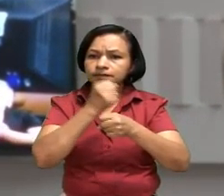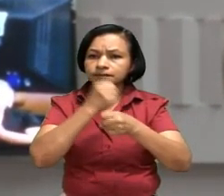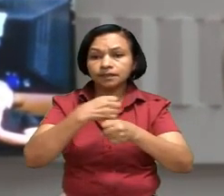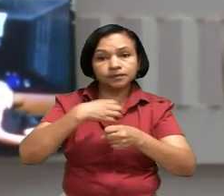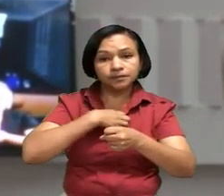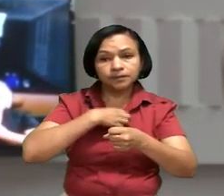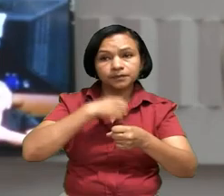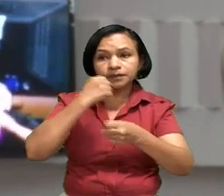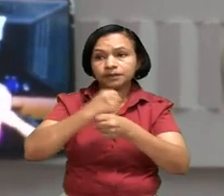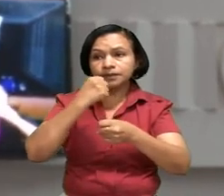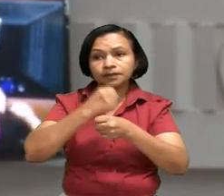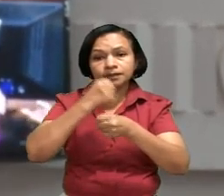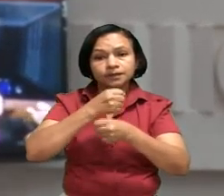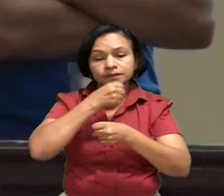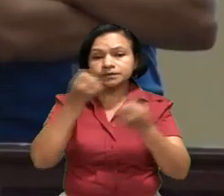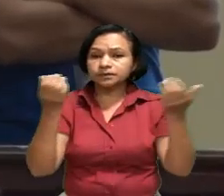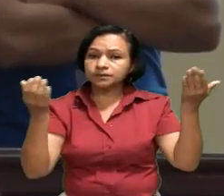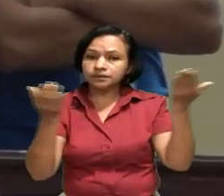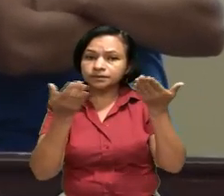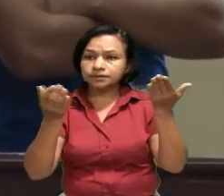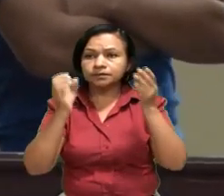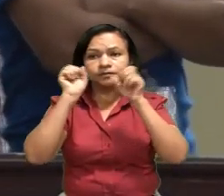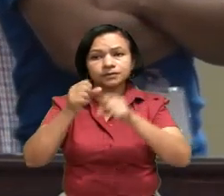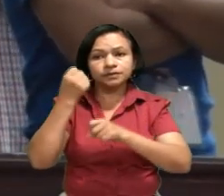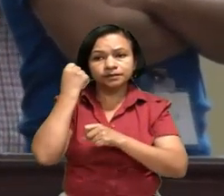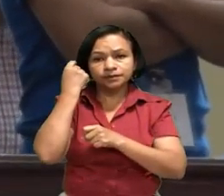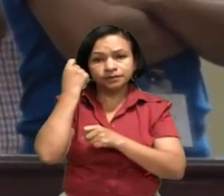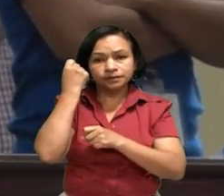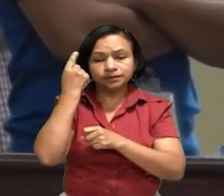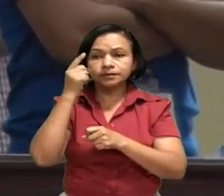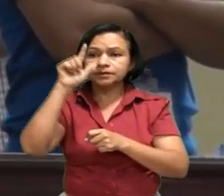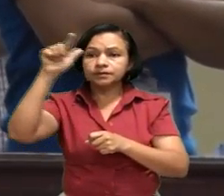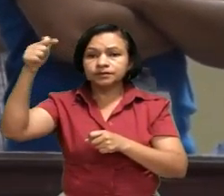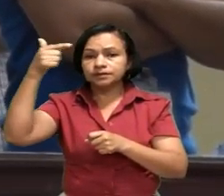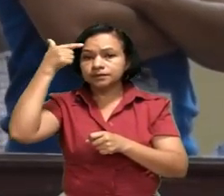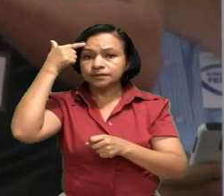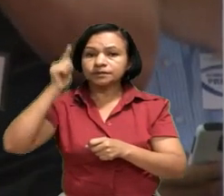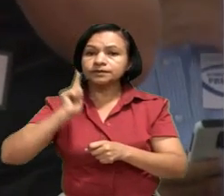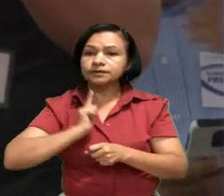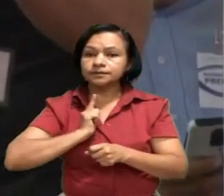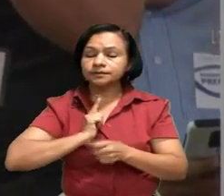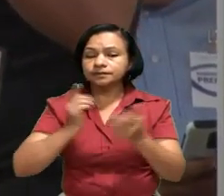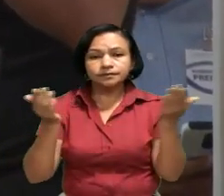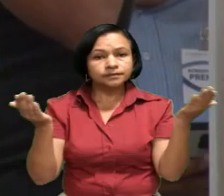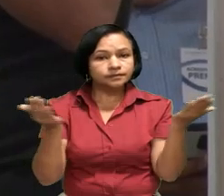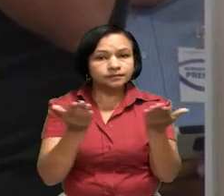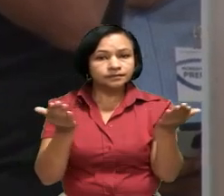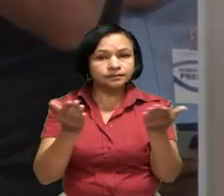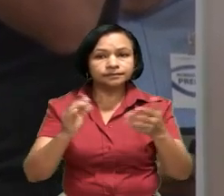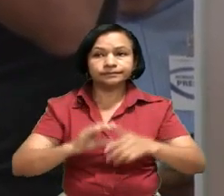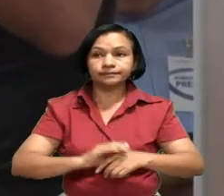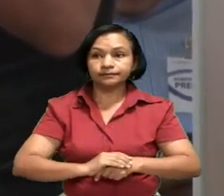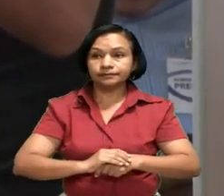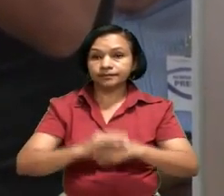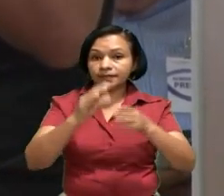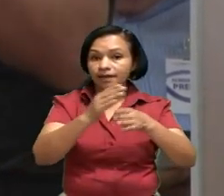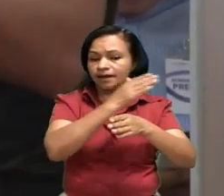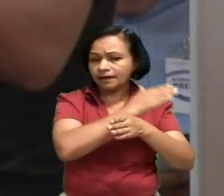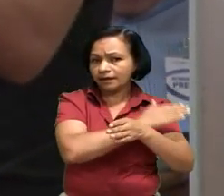como lo podemos ir entendiendo dentro de esta dinámica de un contexto de un gobierno como el que tenemos recientemente